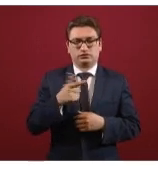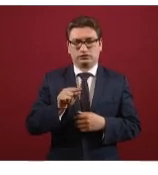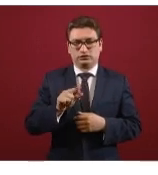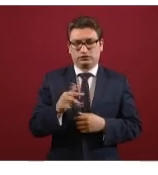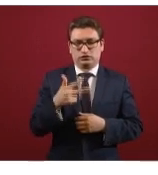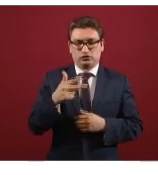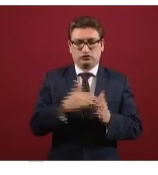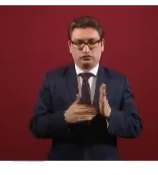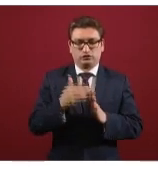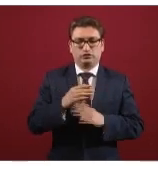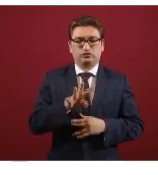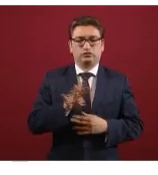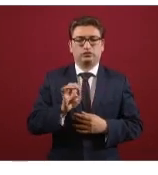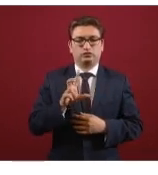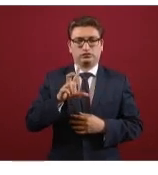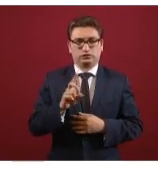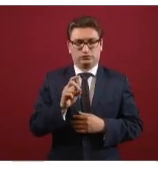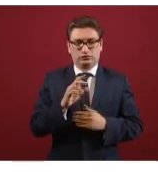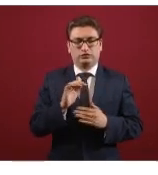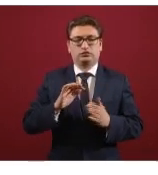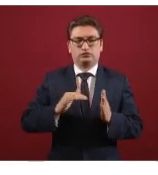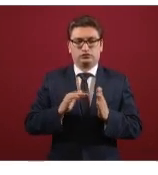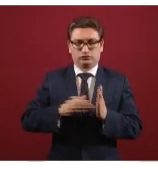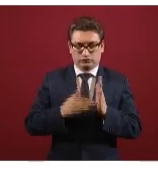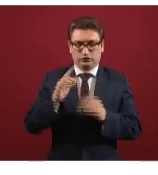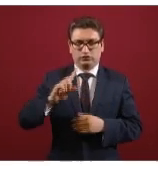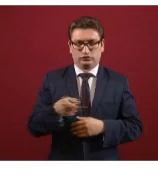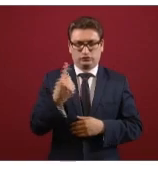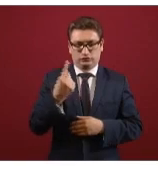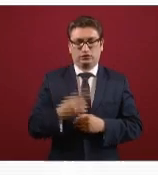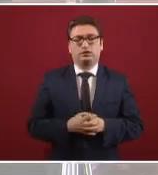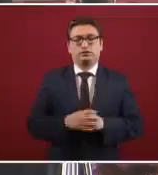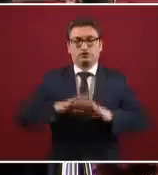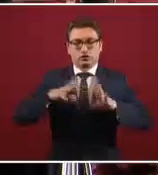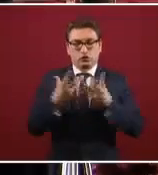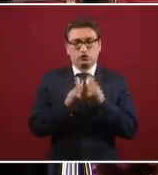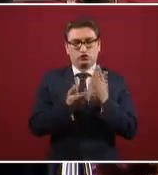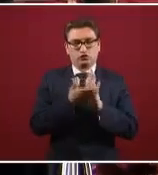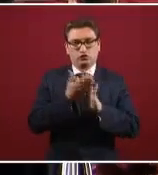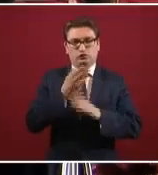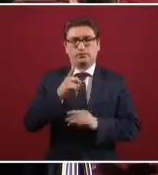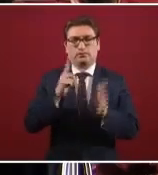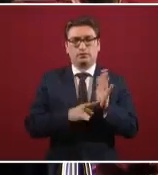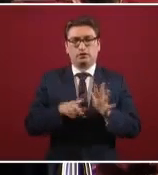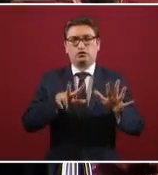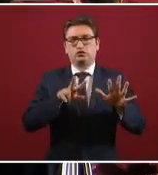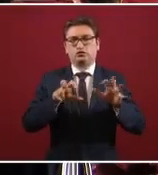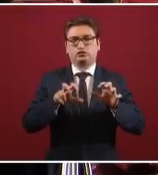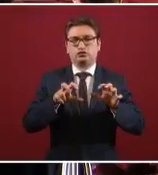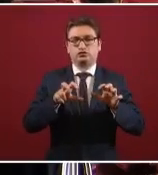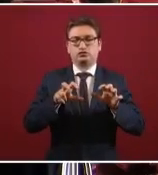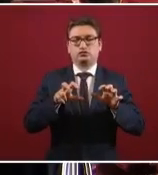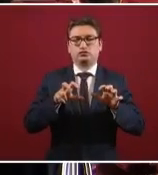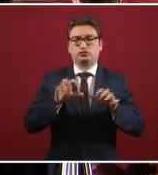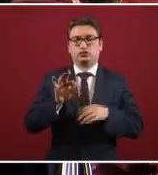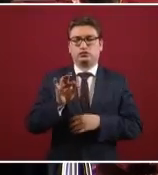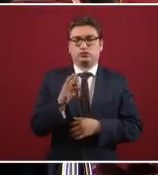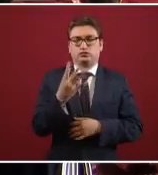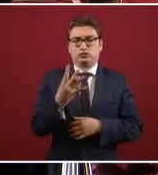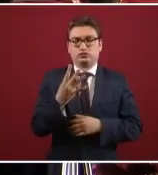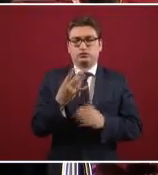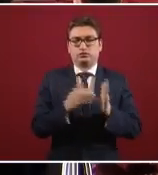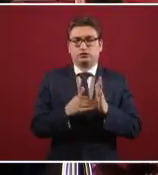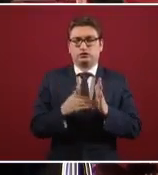430 mil dólares y ya el integrado es de 1801 mil 844